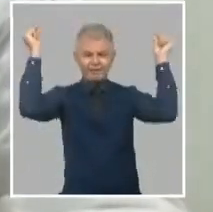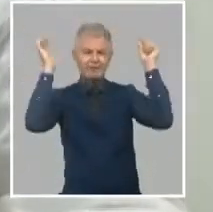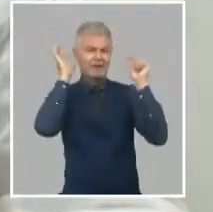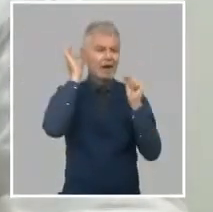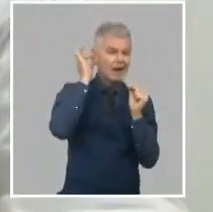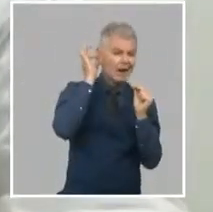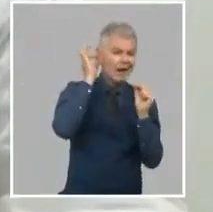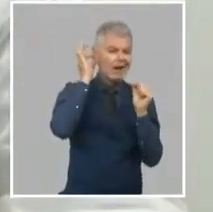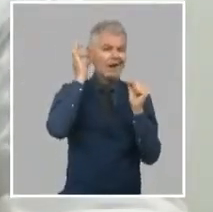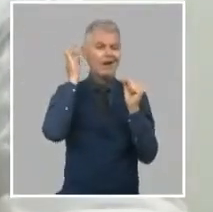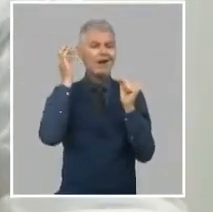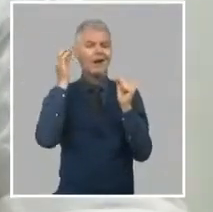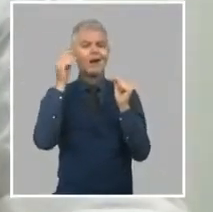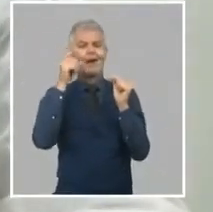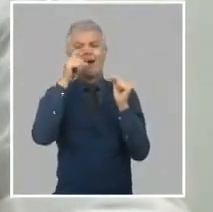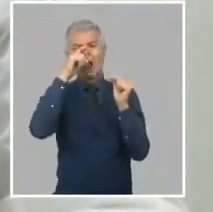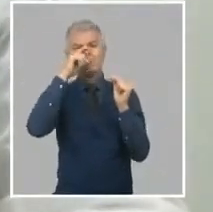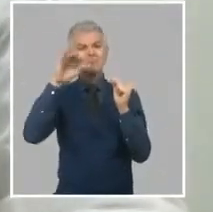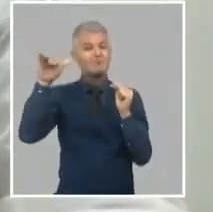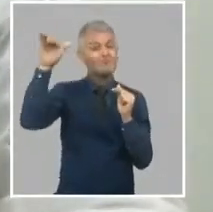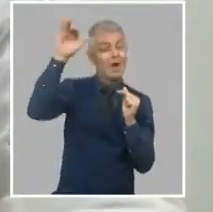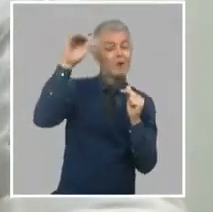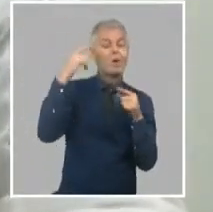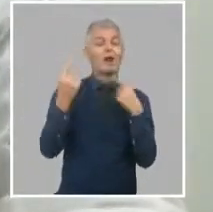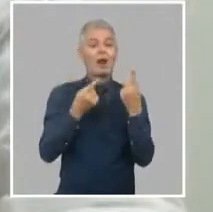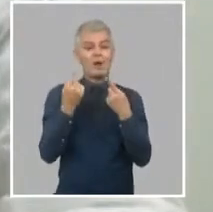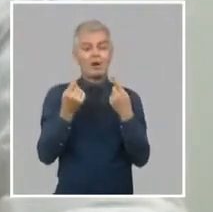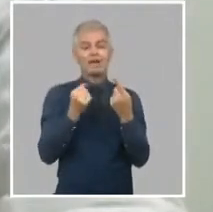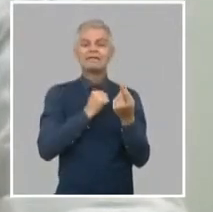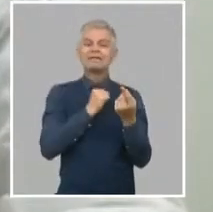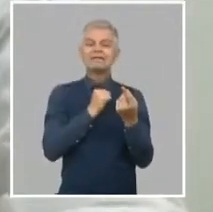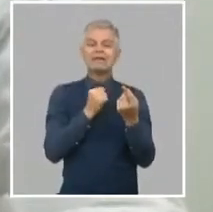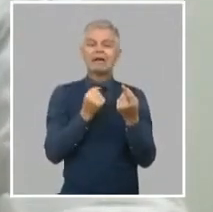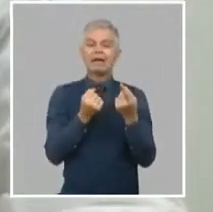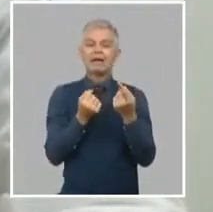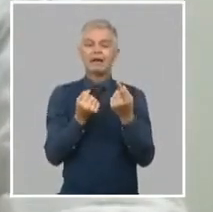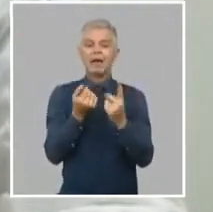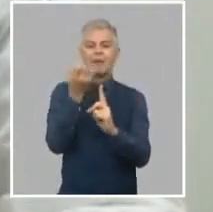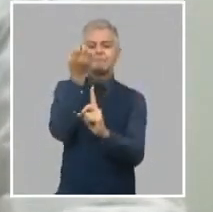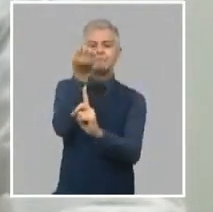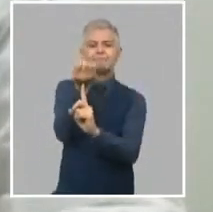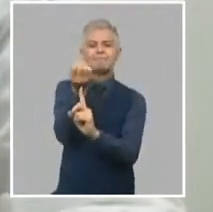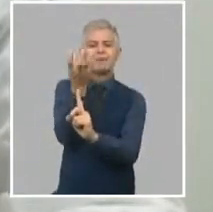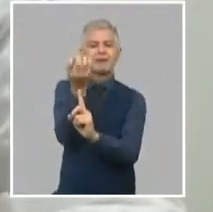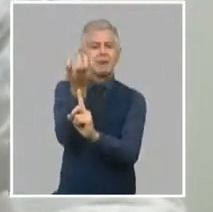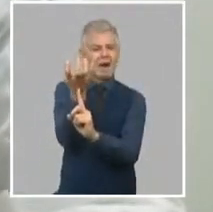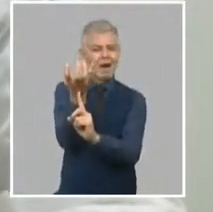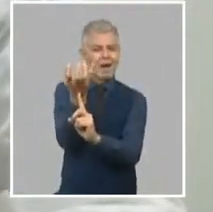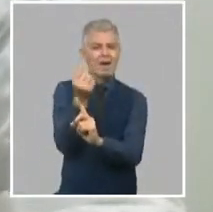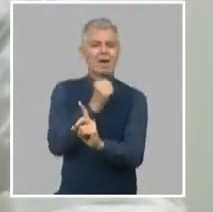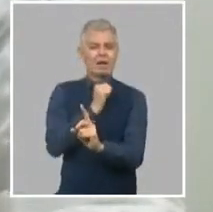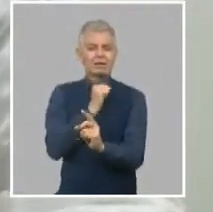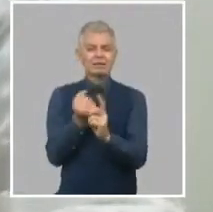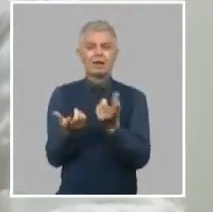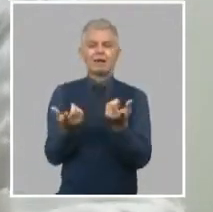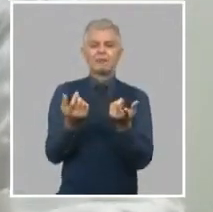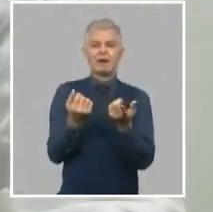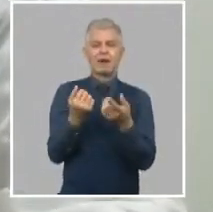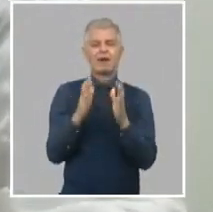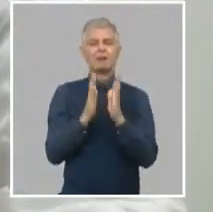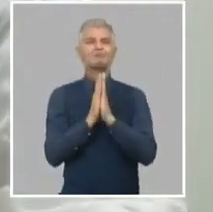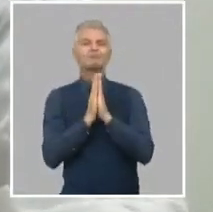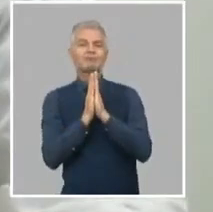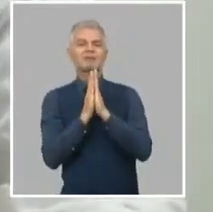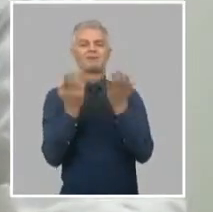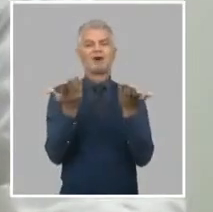recuerdo que nos pidieron autorización para encender una vela, para orar por la salud de Fidel, amigos